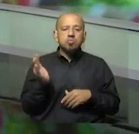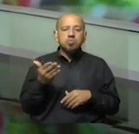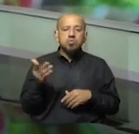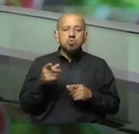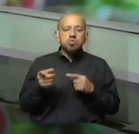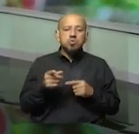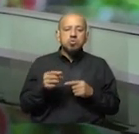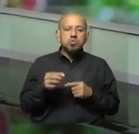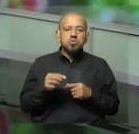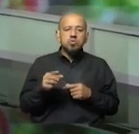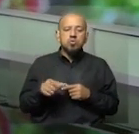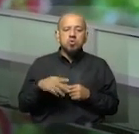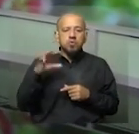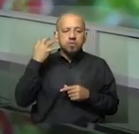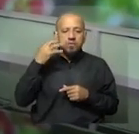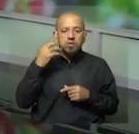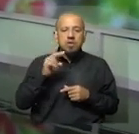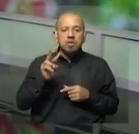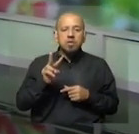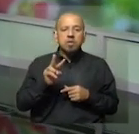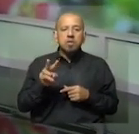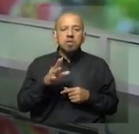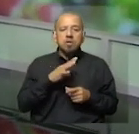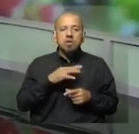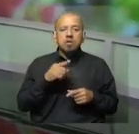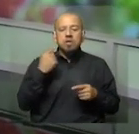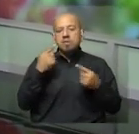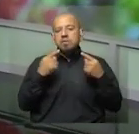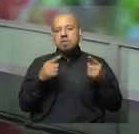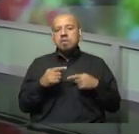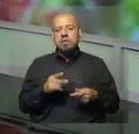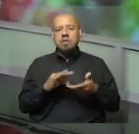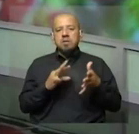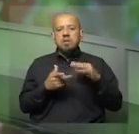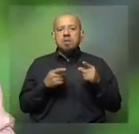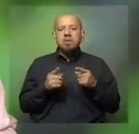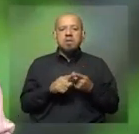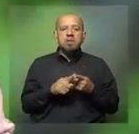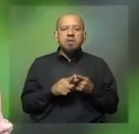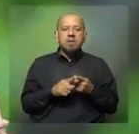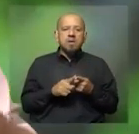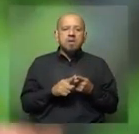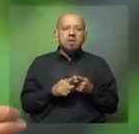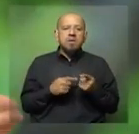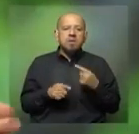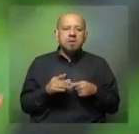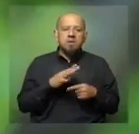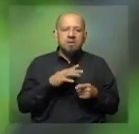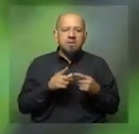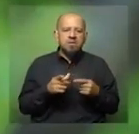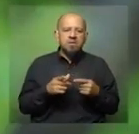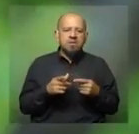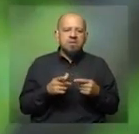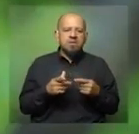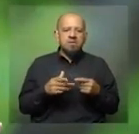sustenta sobre el uso de riego, de distintas formas, de distintas fuentes. Entonces ahí vamos